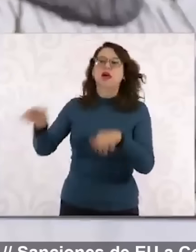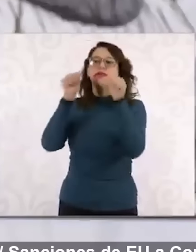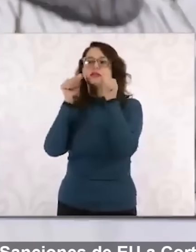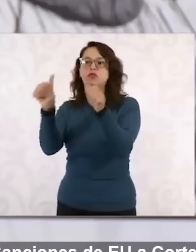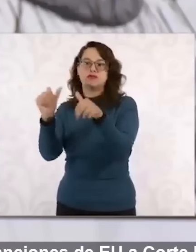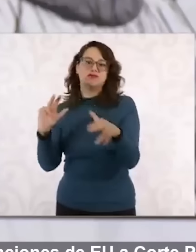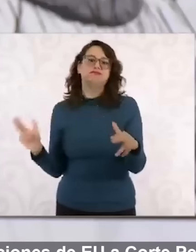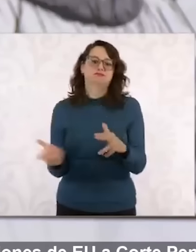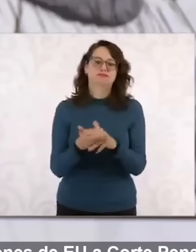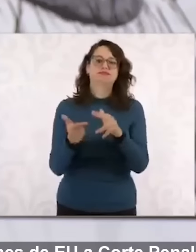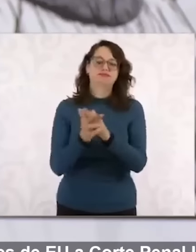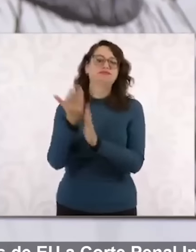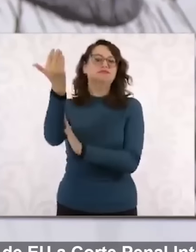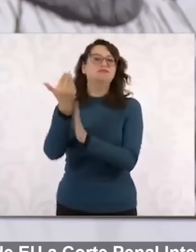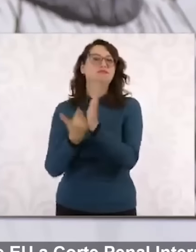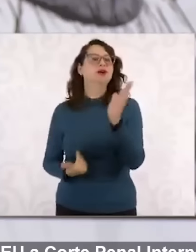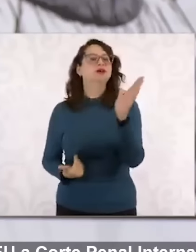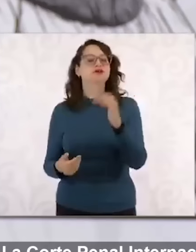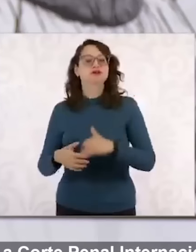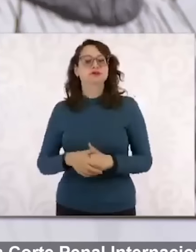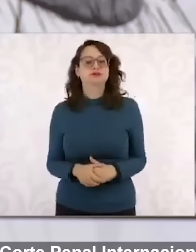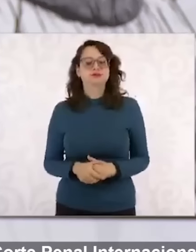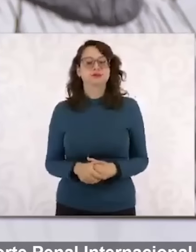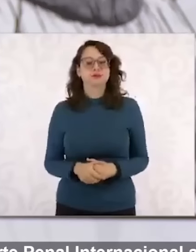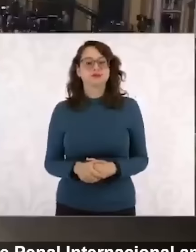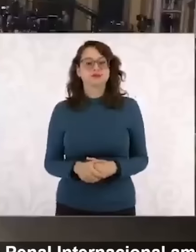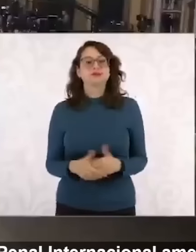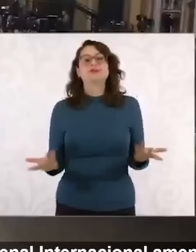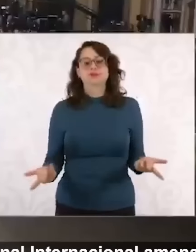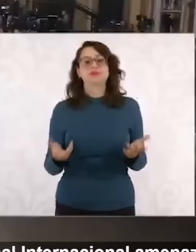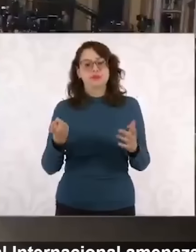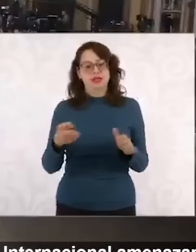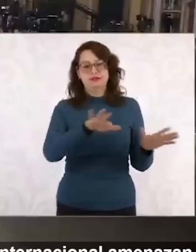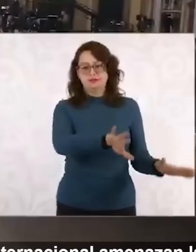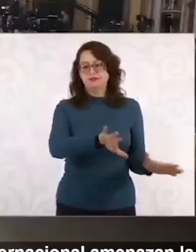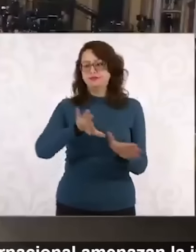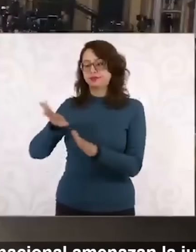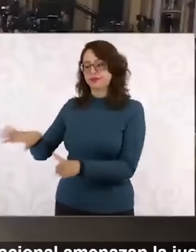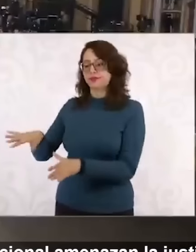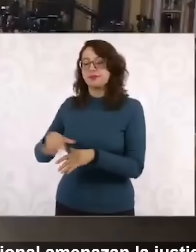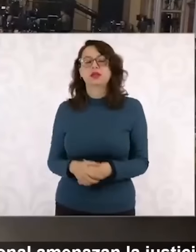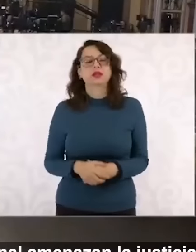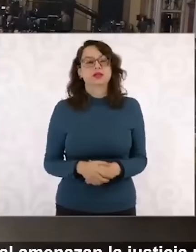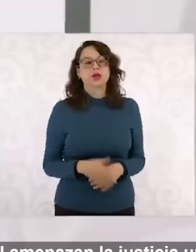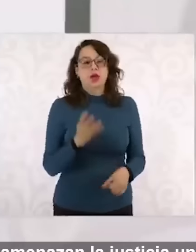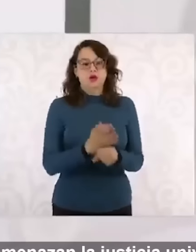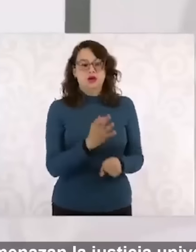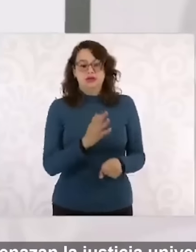los homicidios. Bueno, de la misma manera, ¿por qué el peso está en